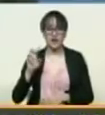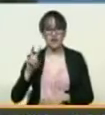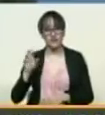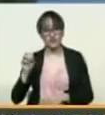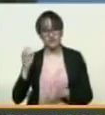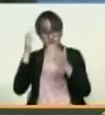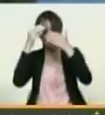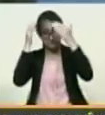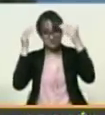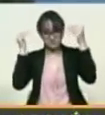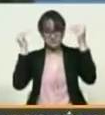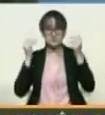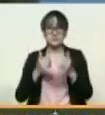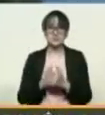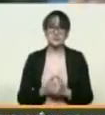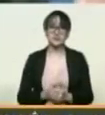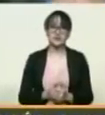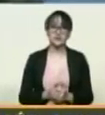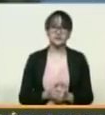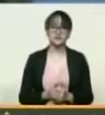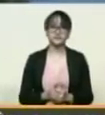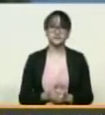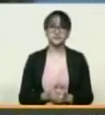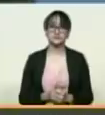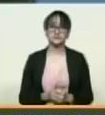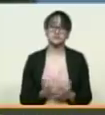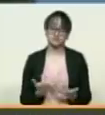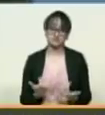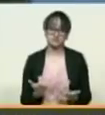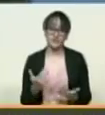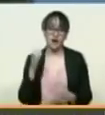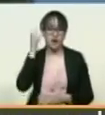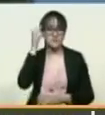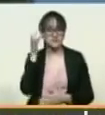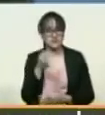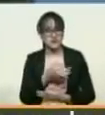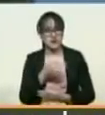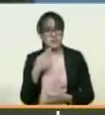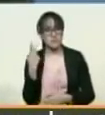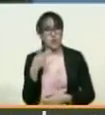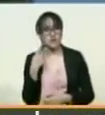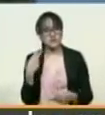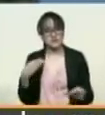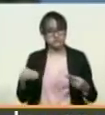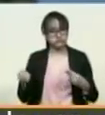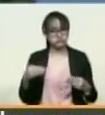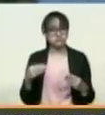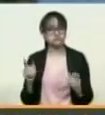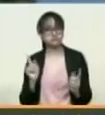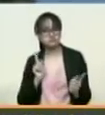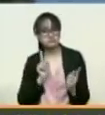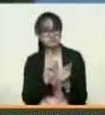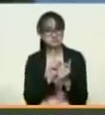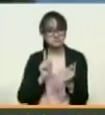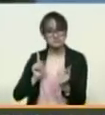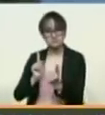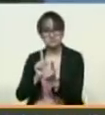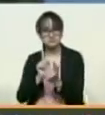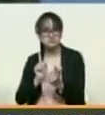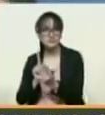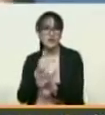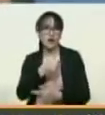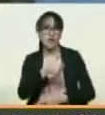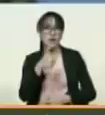la presidencia pro tempore de UNASUR, tendrá la suficiente capacidad política para acercar a las partes, para